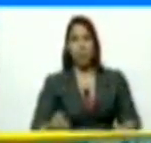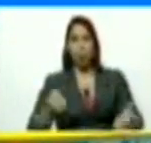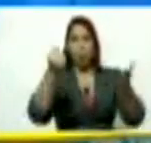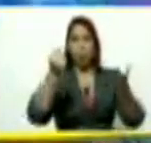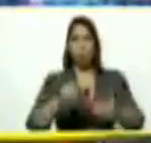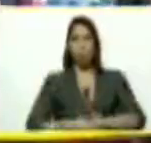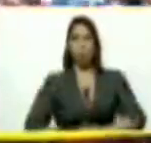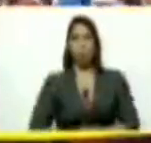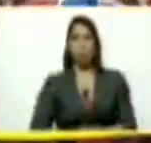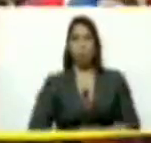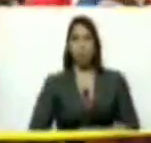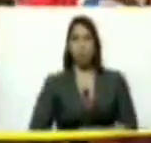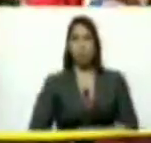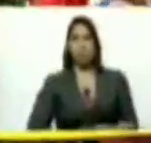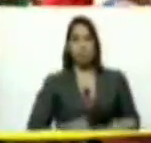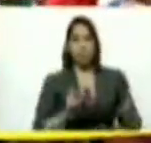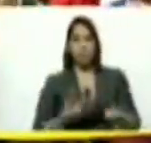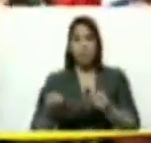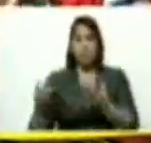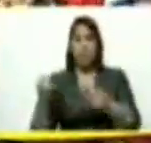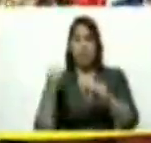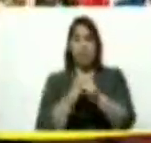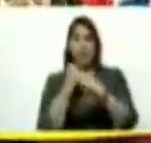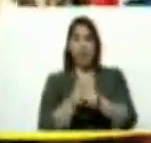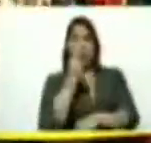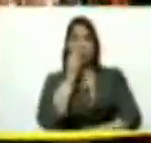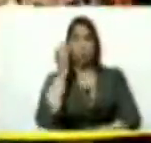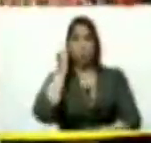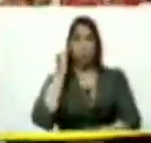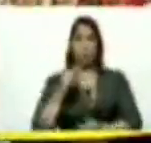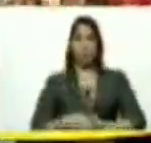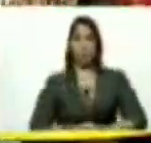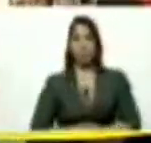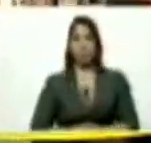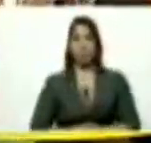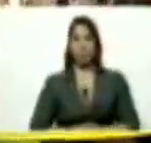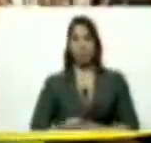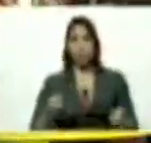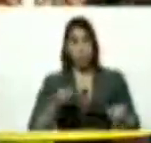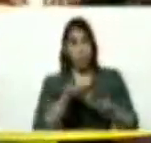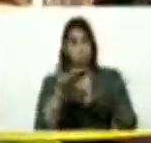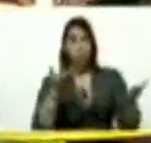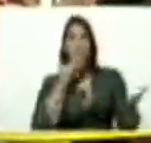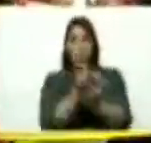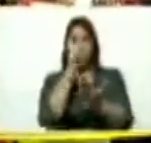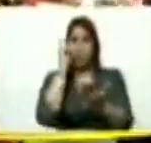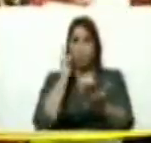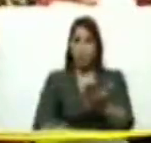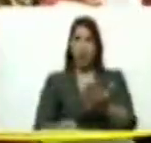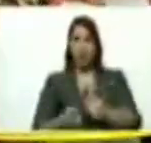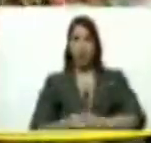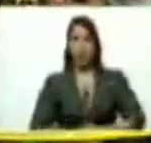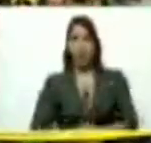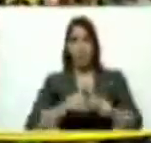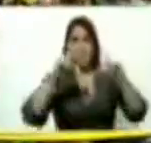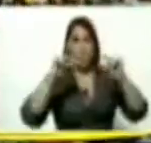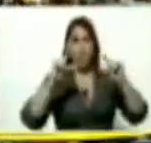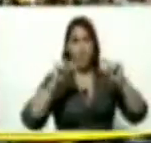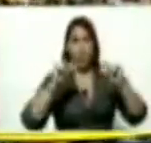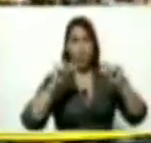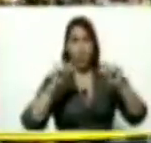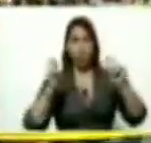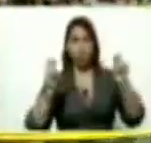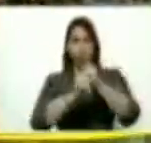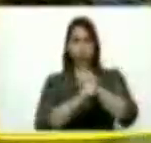dispare, manejando las cosas, y ha llegado el momento, destacó. Sostuvo que con la producción nacional se seguirán